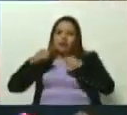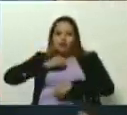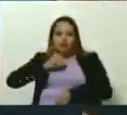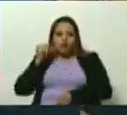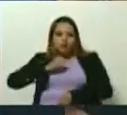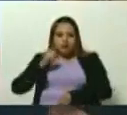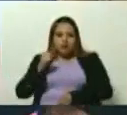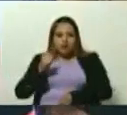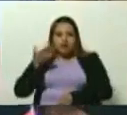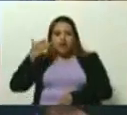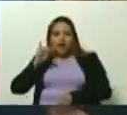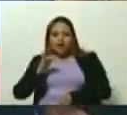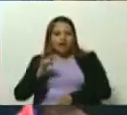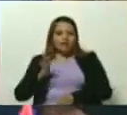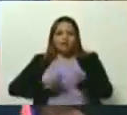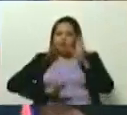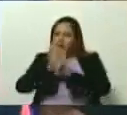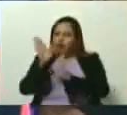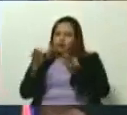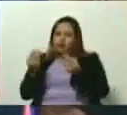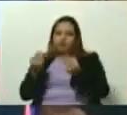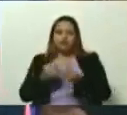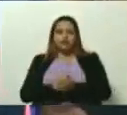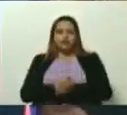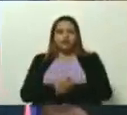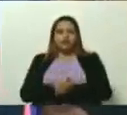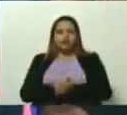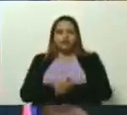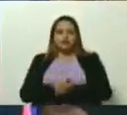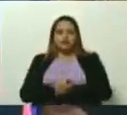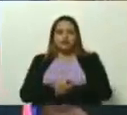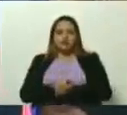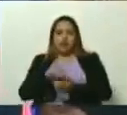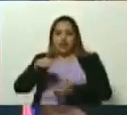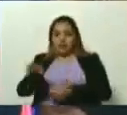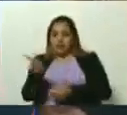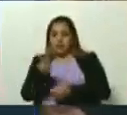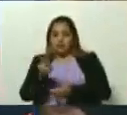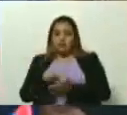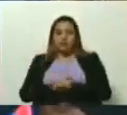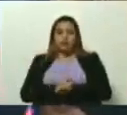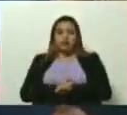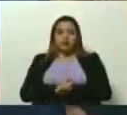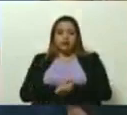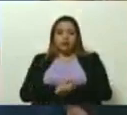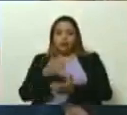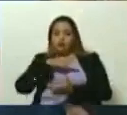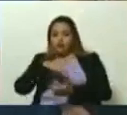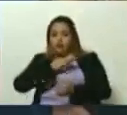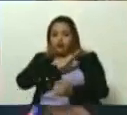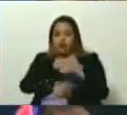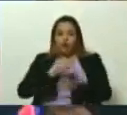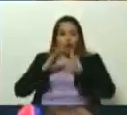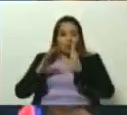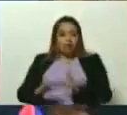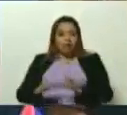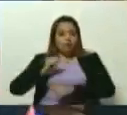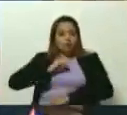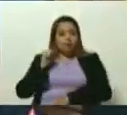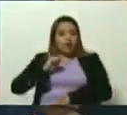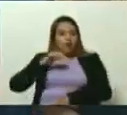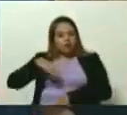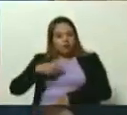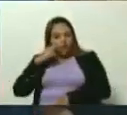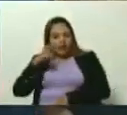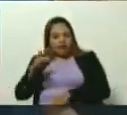que hemos incrementado muchísimo en Venezuela, y estamos fortaleciendo nuestros cuerpos policiales. Ahí podemos ver